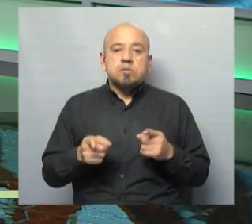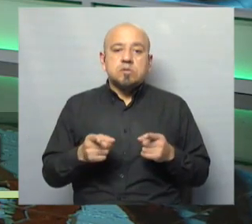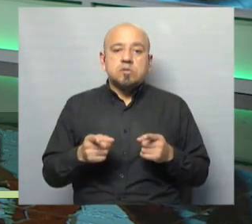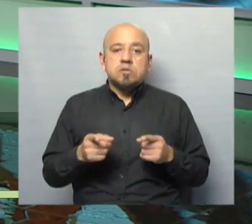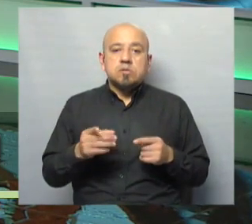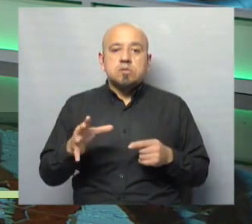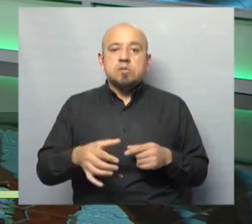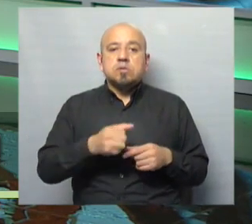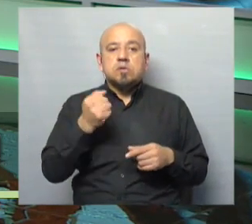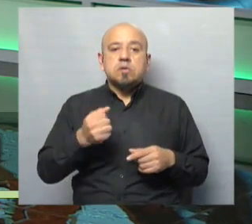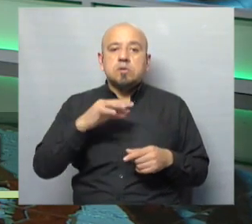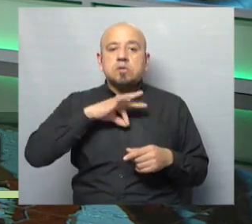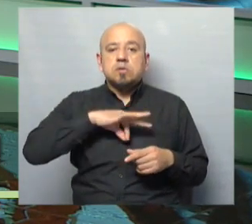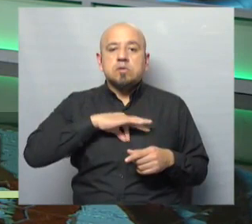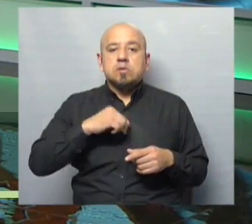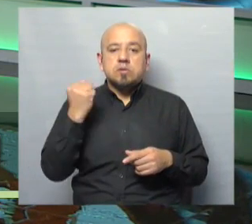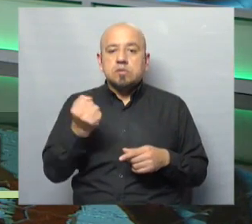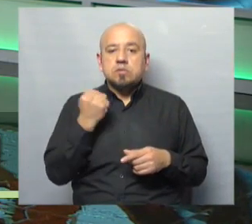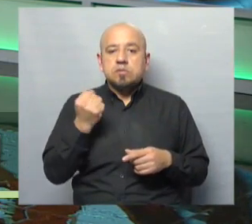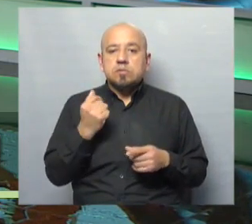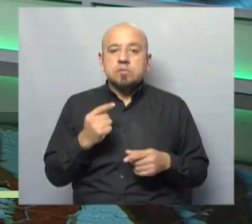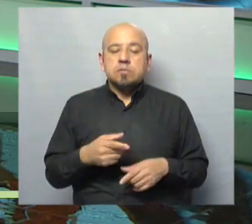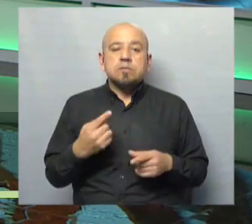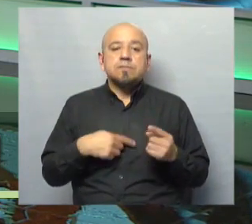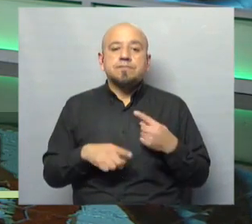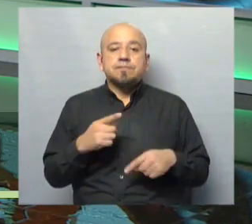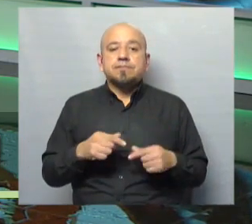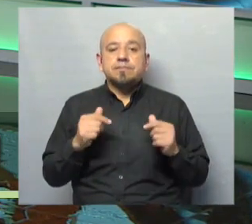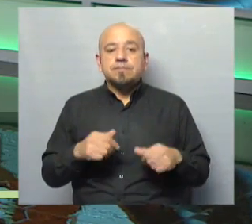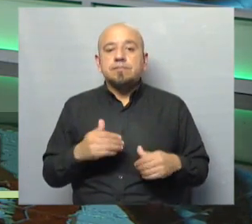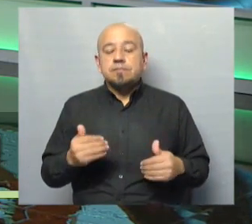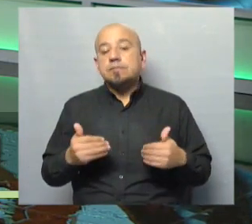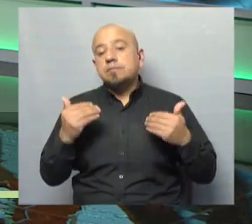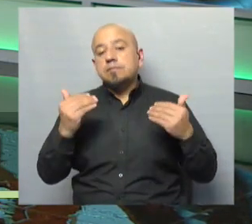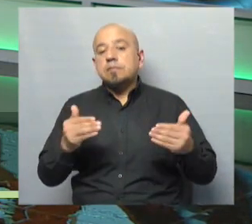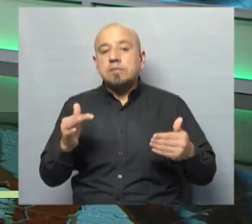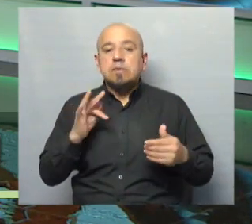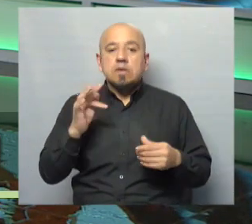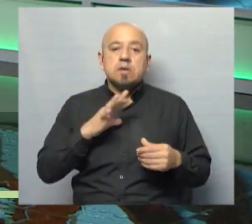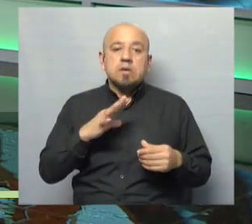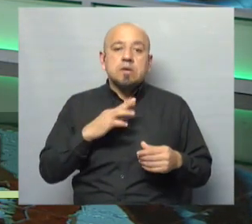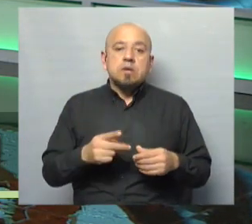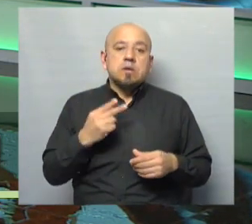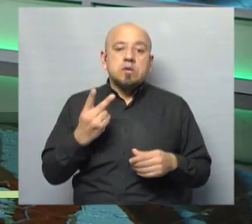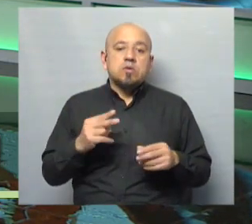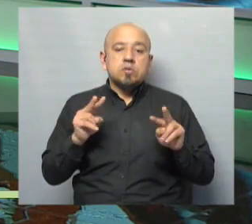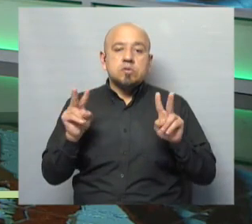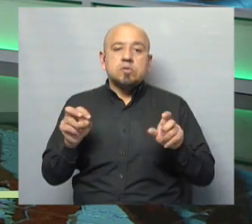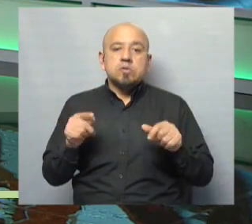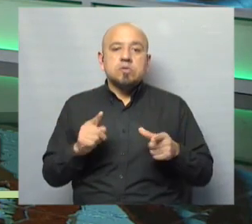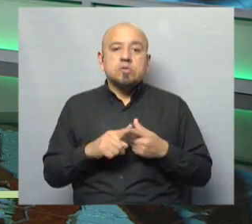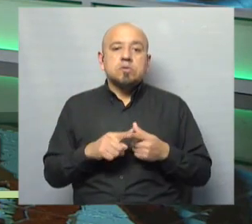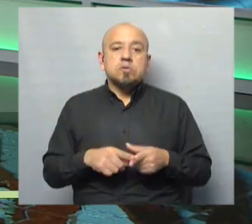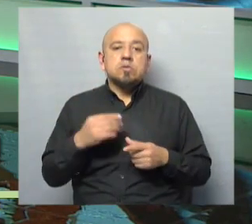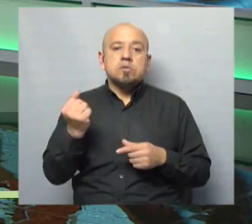recuperación salarial va a ser un desafío importante por lo tanto de aquí adelante quedan dos grandes temas grandes